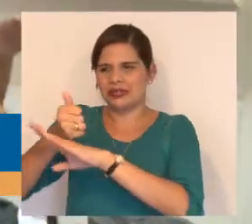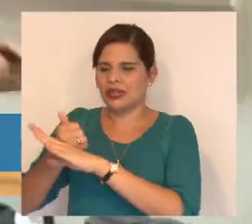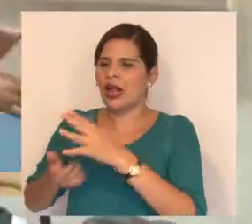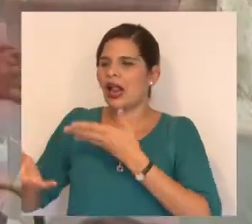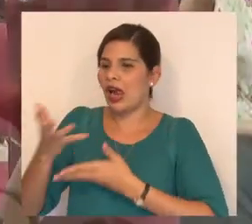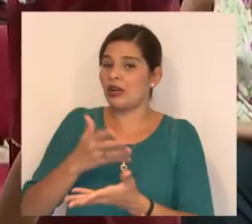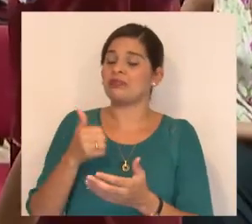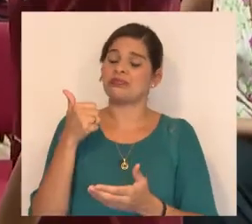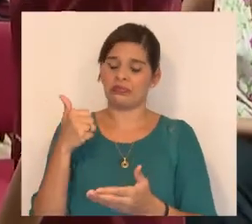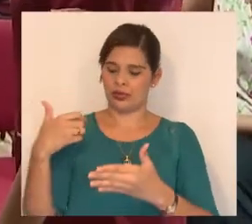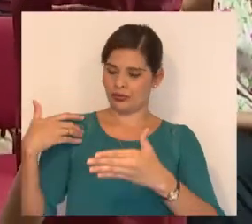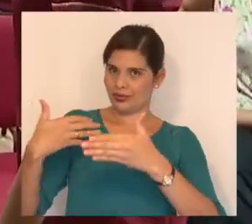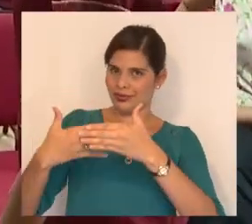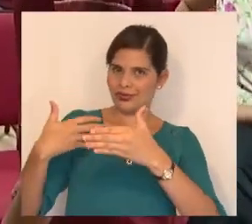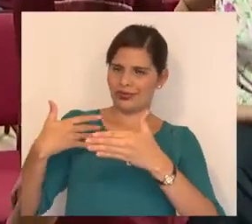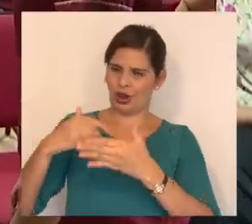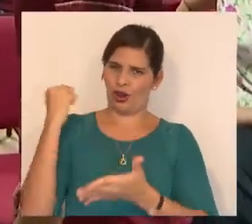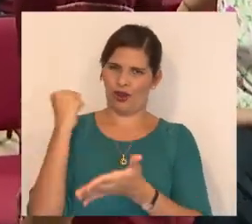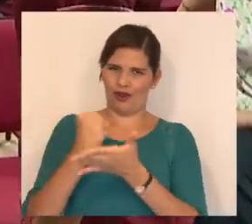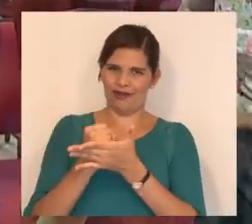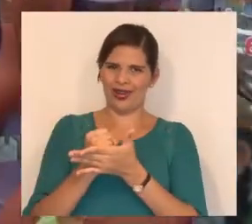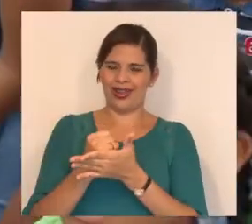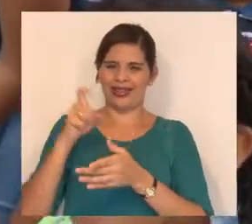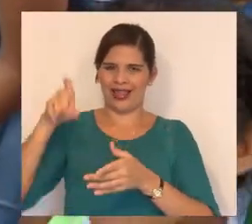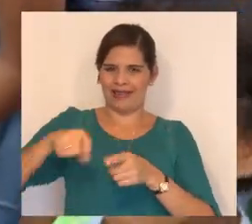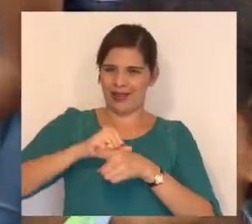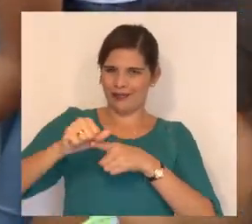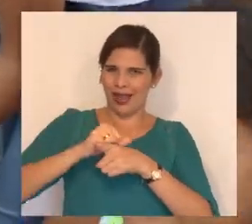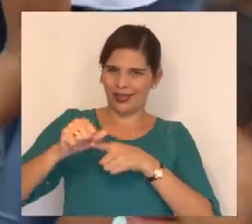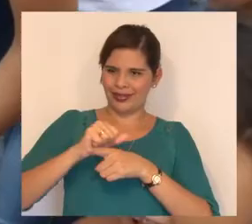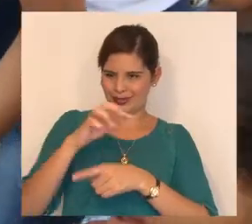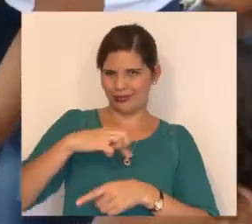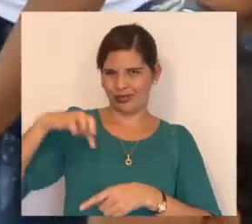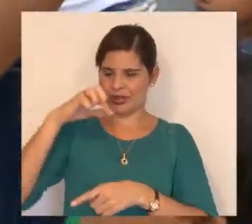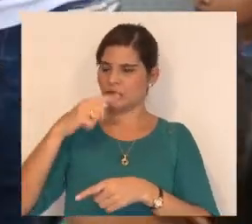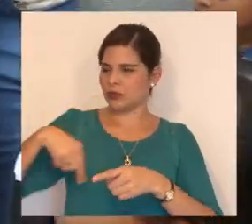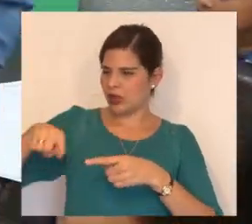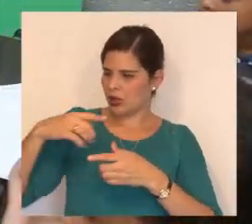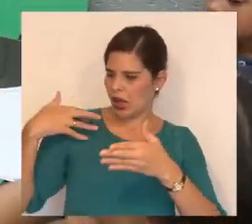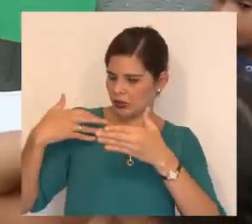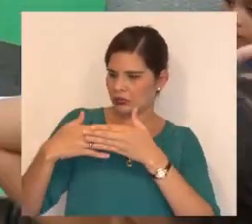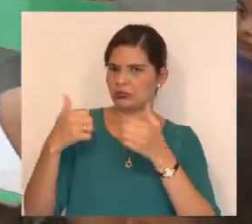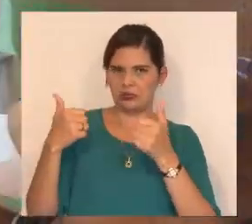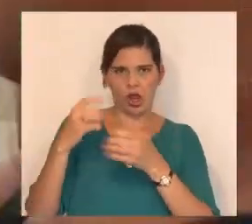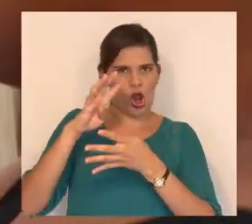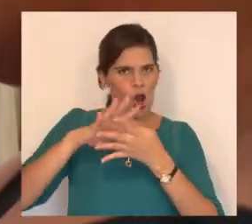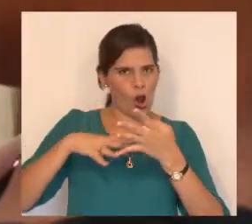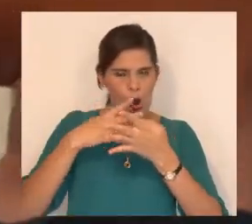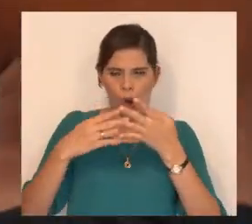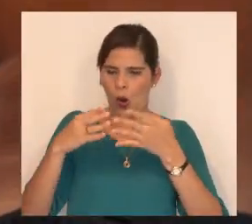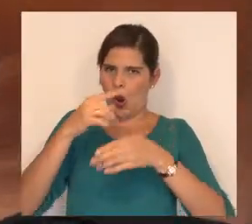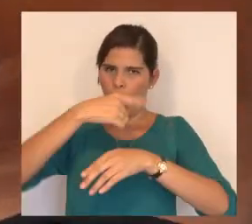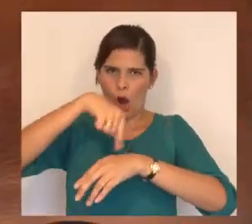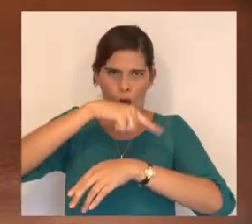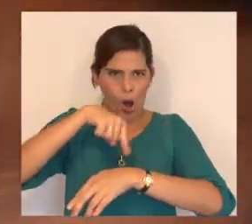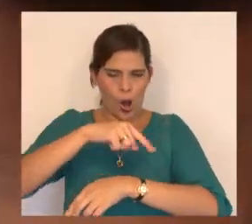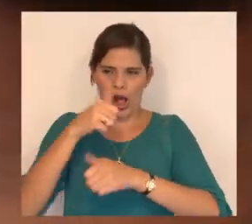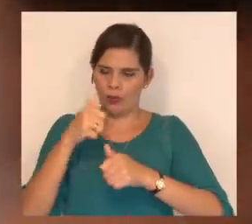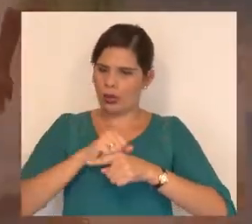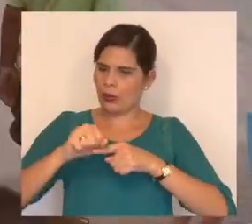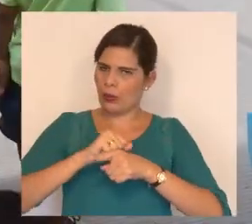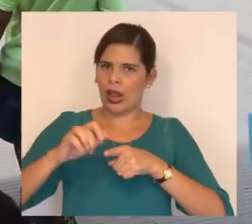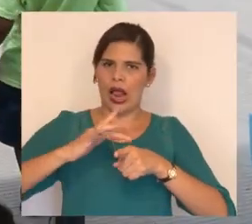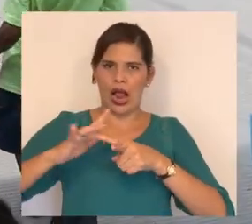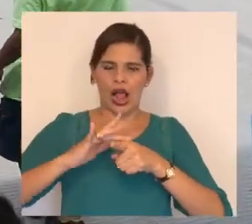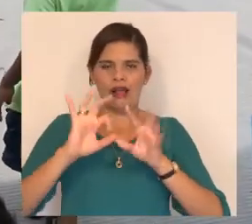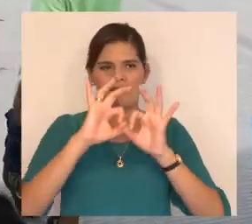socialización ante sus compañeros, directivos y maestros de las experiencias atesoradas durante el periodo obligatorio de prácticas profesionales.